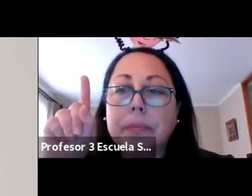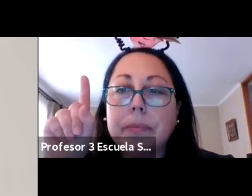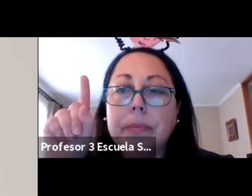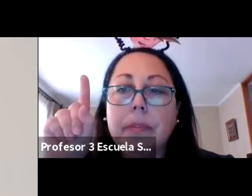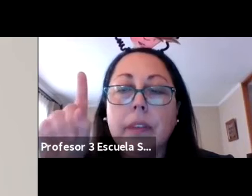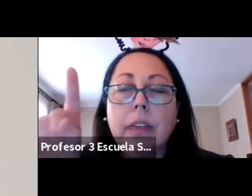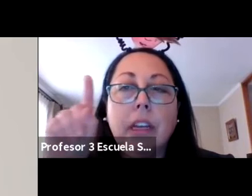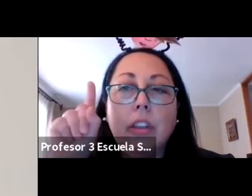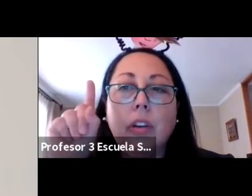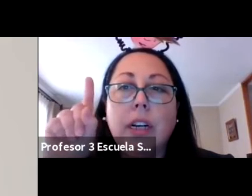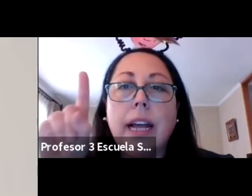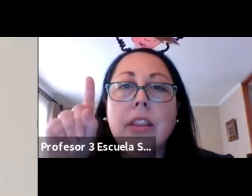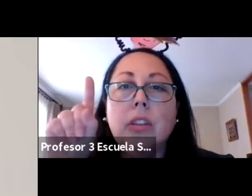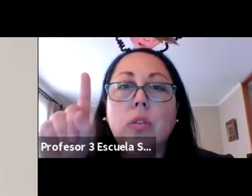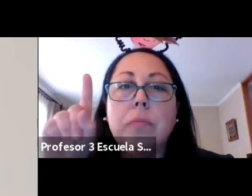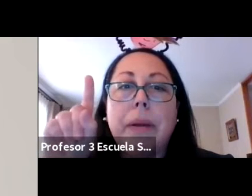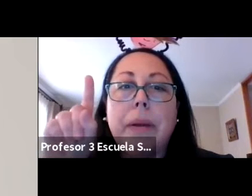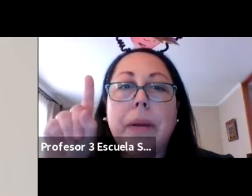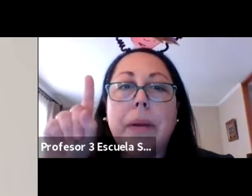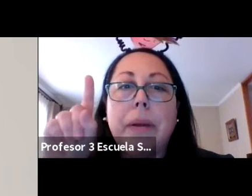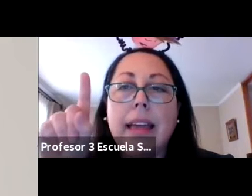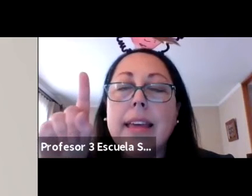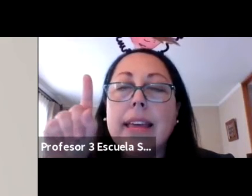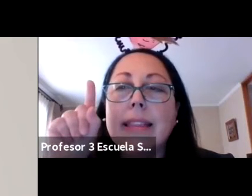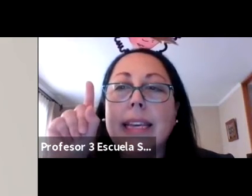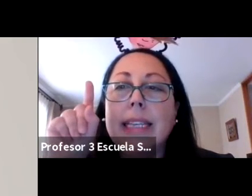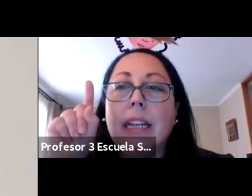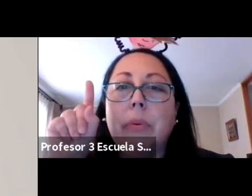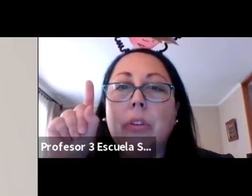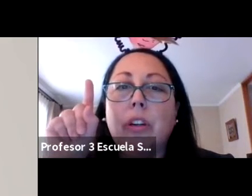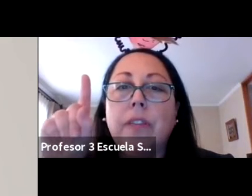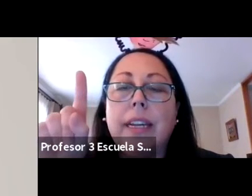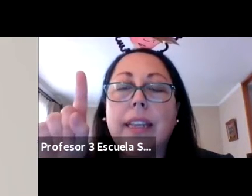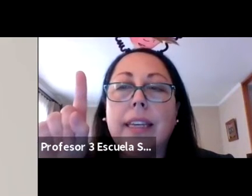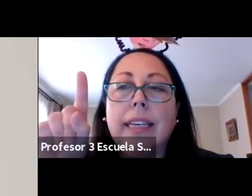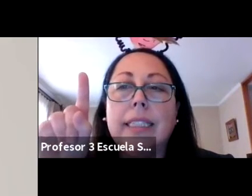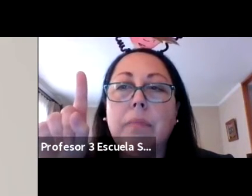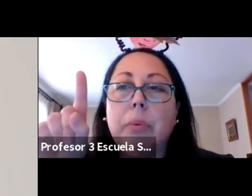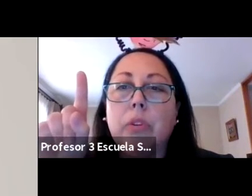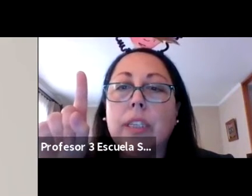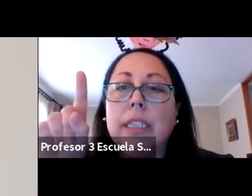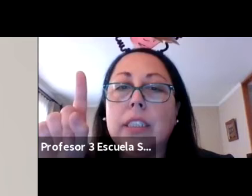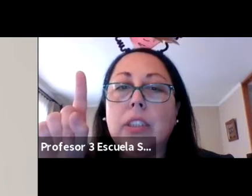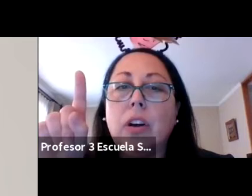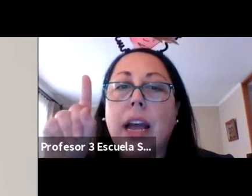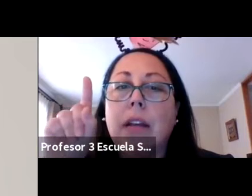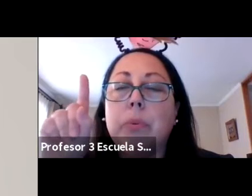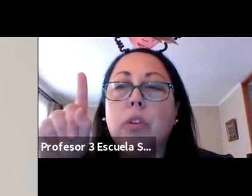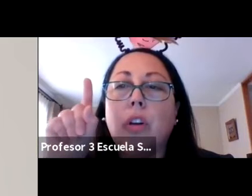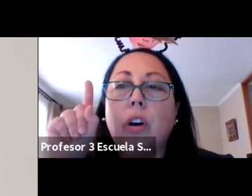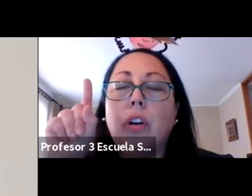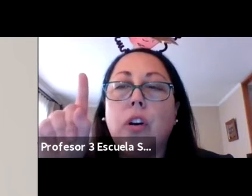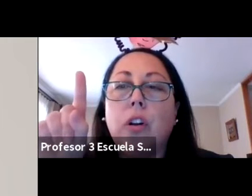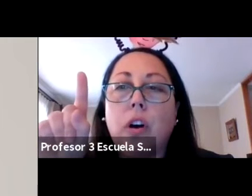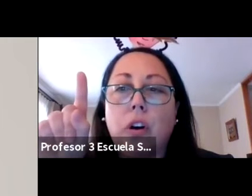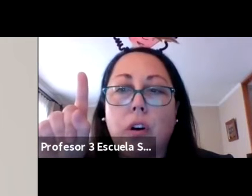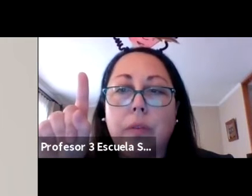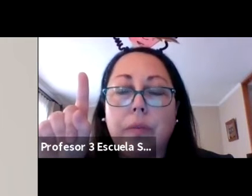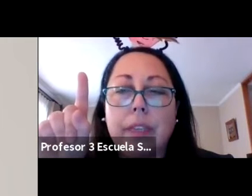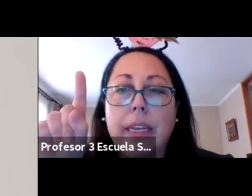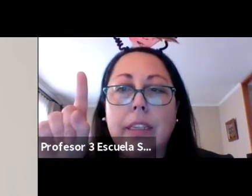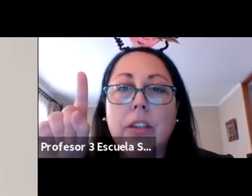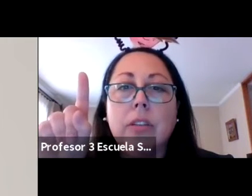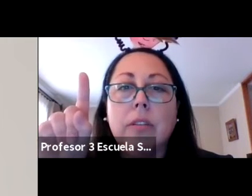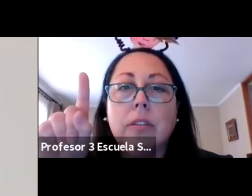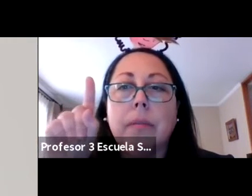pantalla. Tocando su pantalla desde el punto verde, que es el punto de inicio, al punto